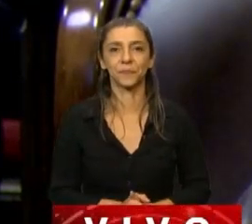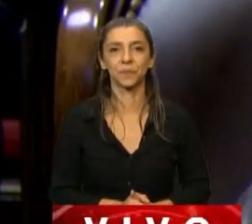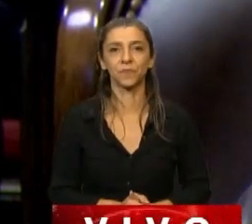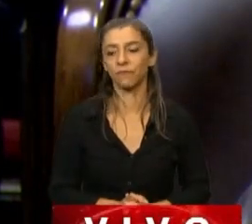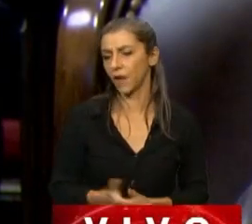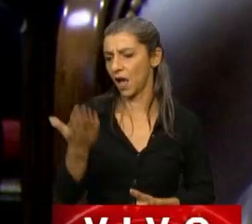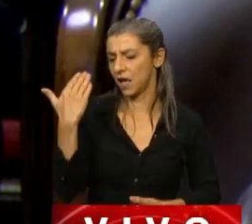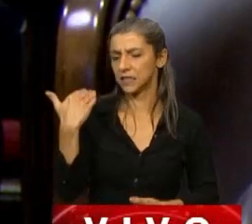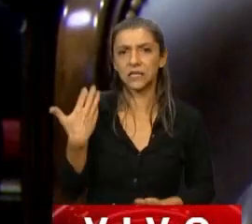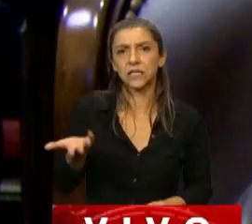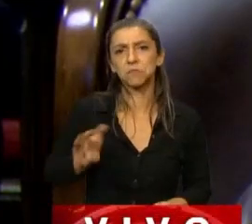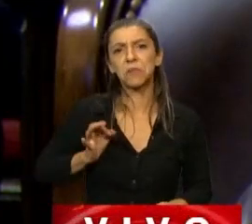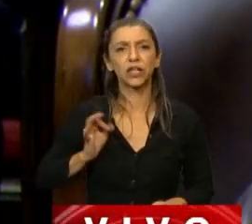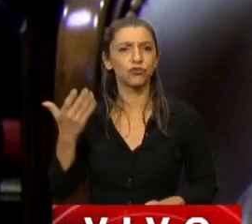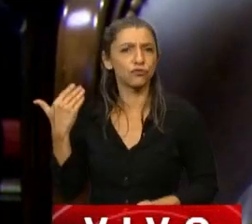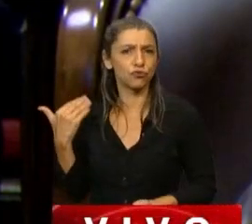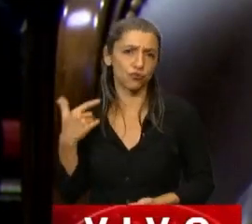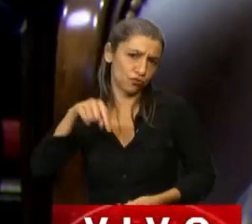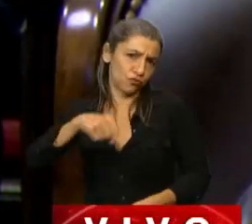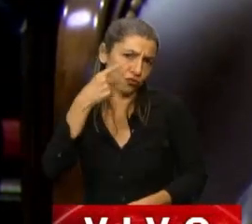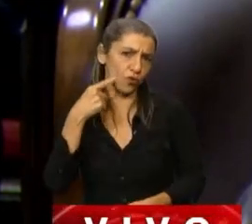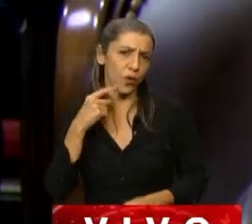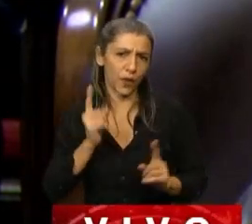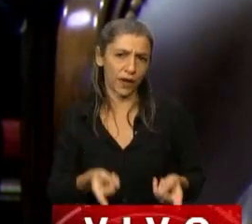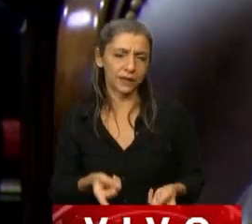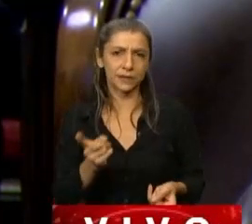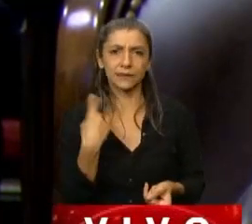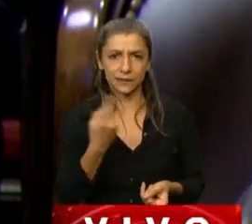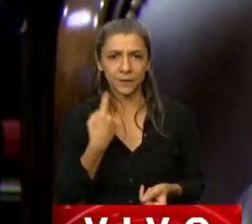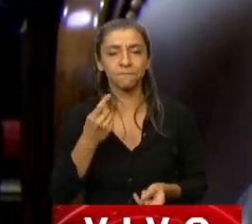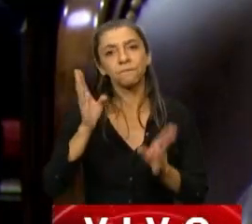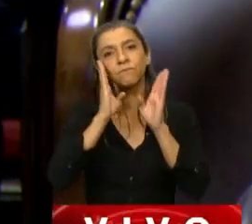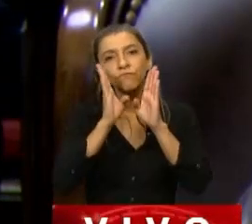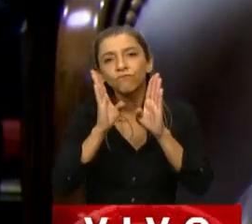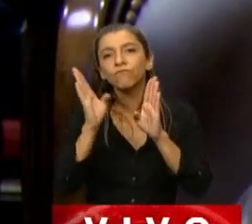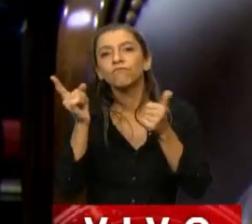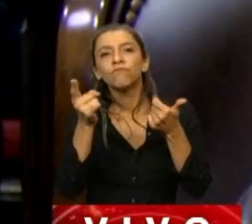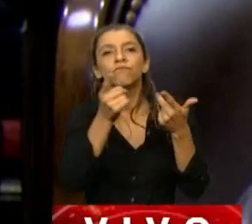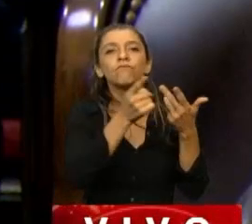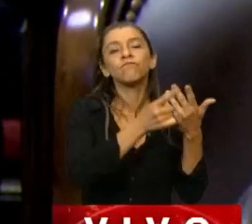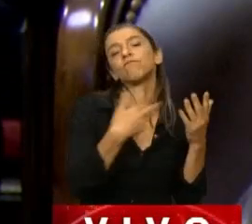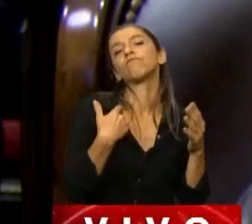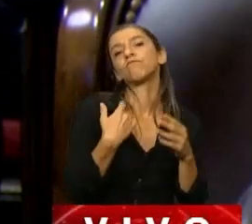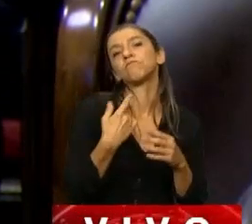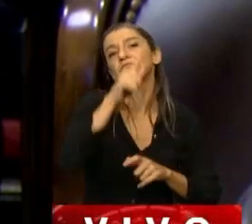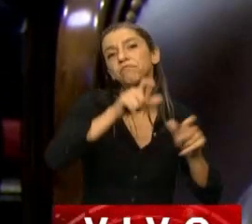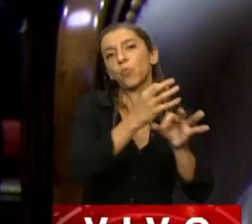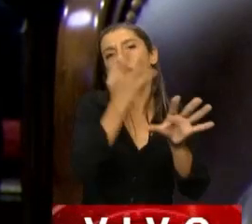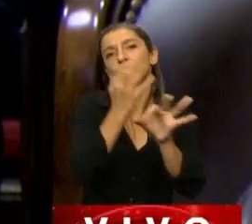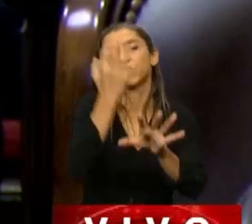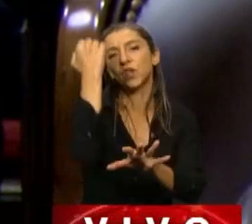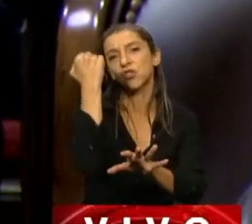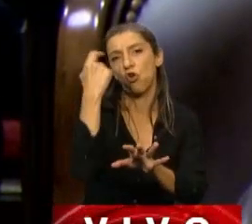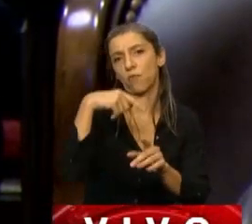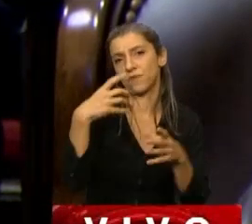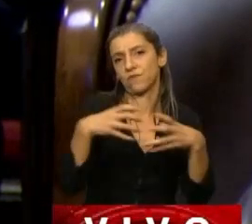Hace un par de años y durante el día de hoy venimos escuchando a los voceros económicos de la oposición tratando de hacer todo